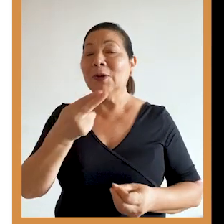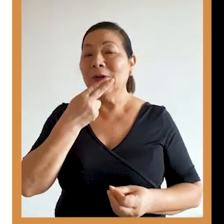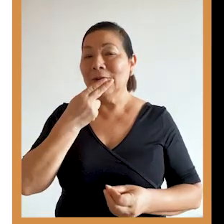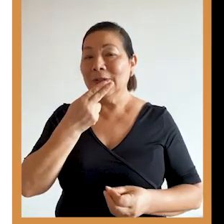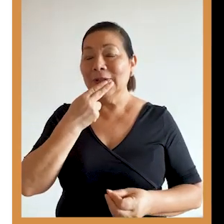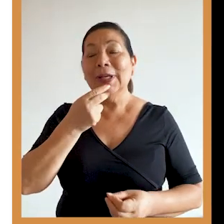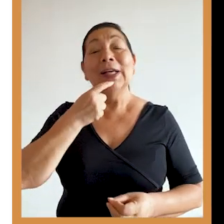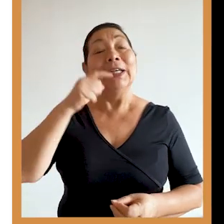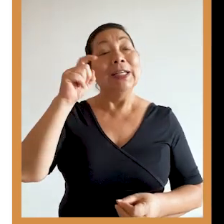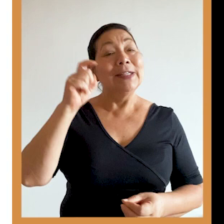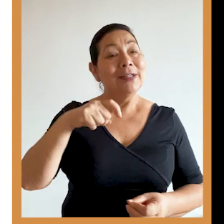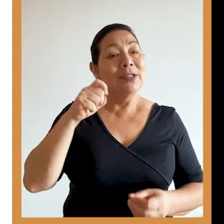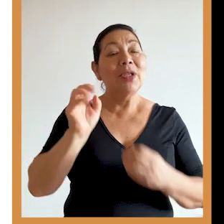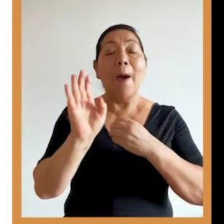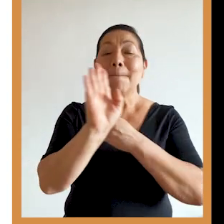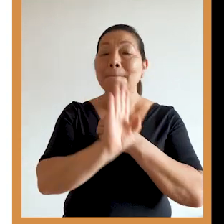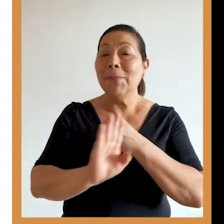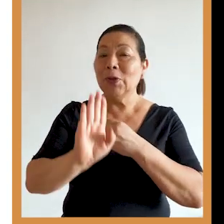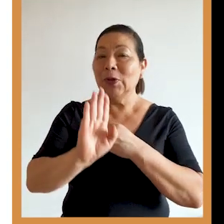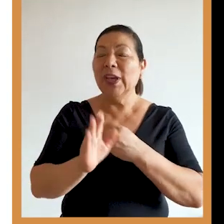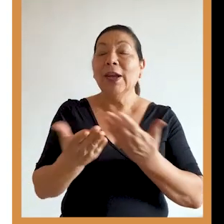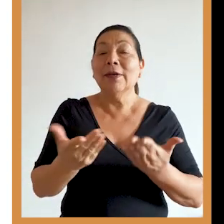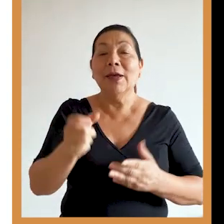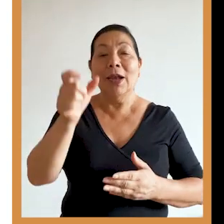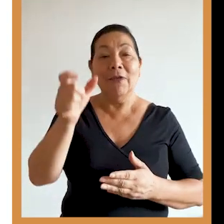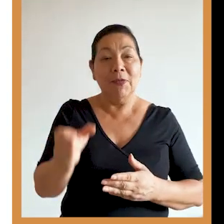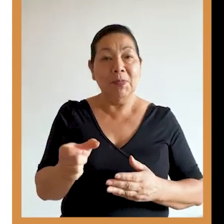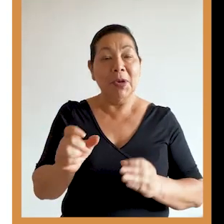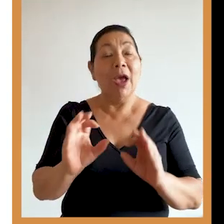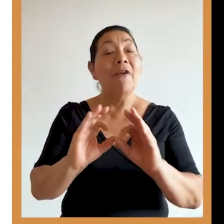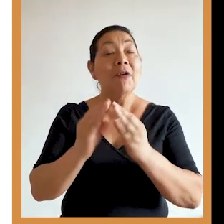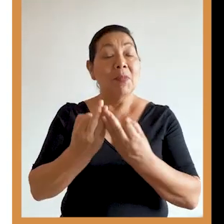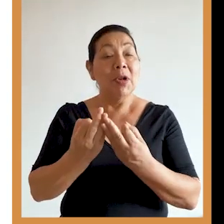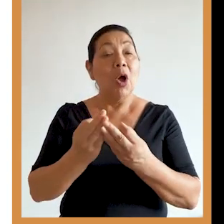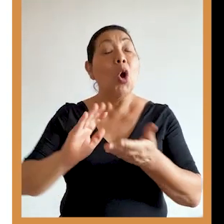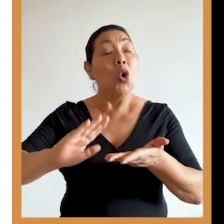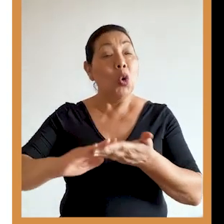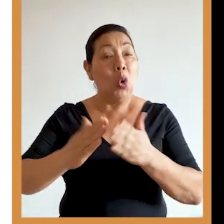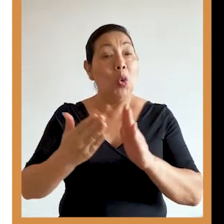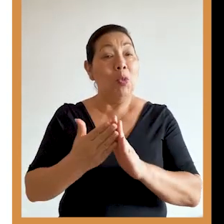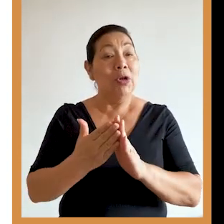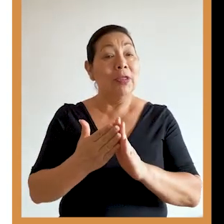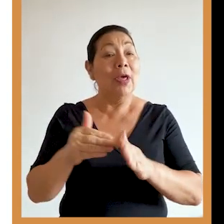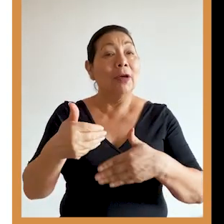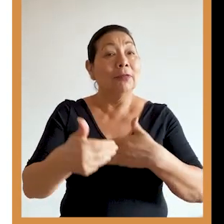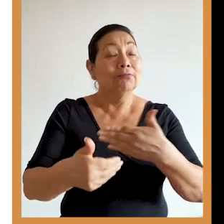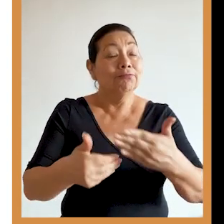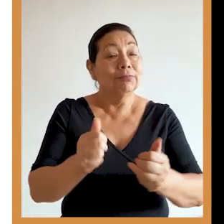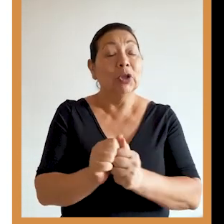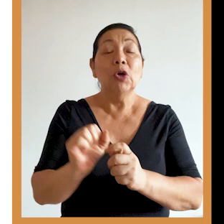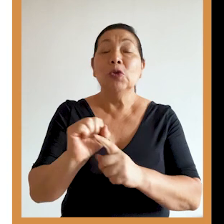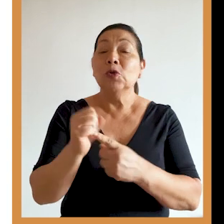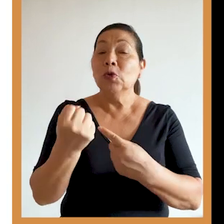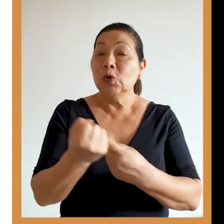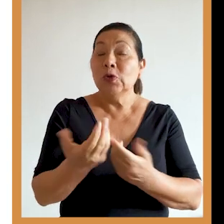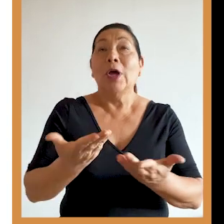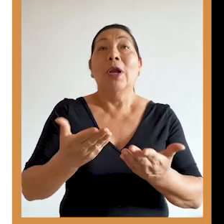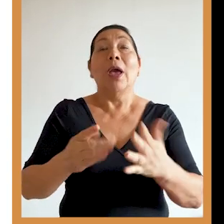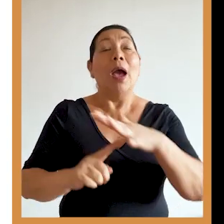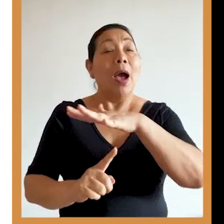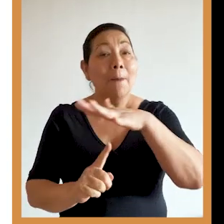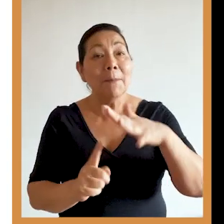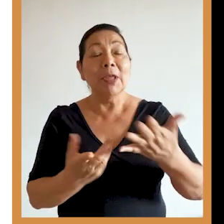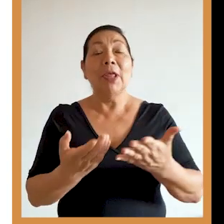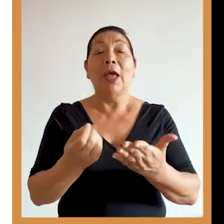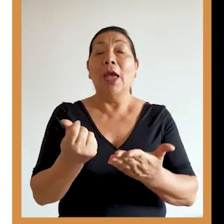del tabaco, existe la necesidad de proteger a la persona, la familia y la comunidad contra las consecuencias sanitarias,